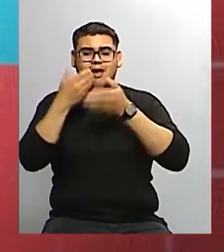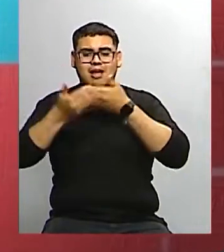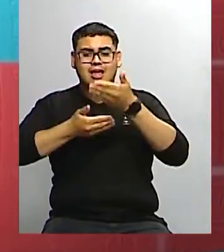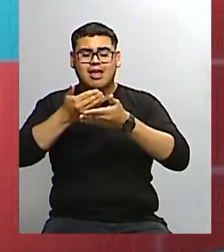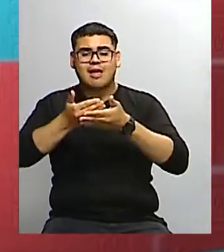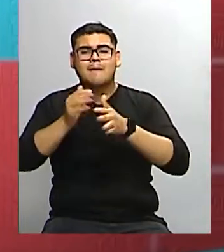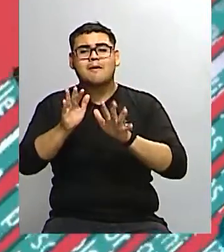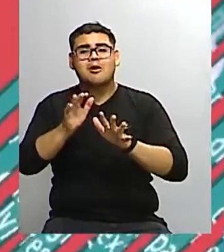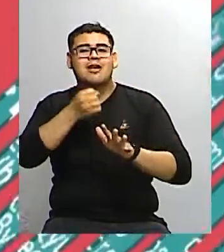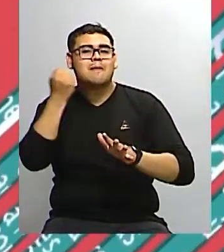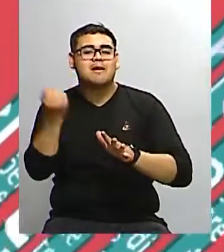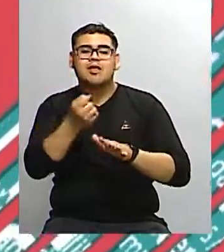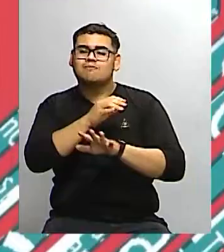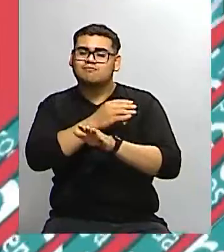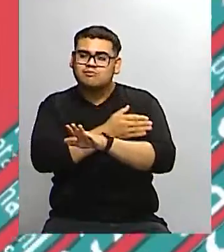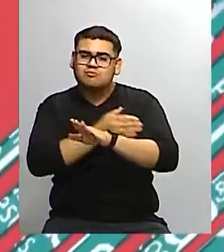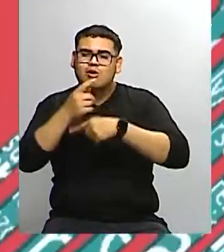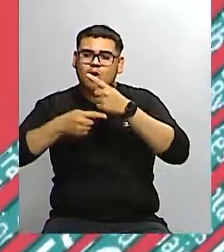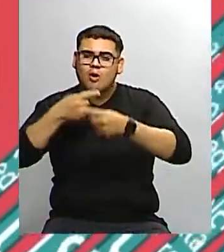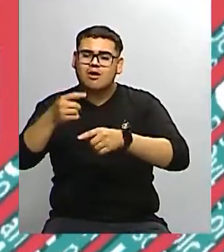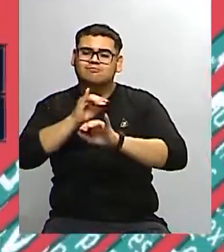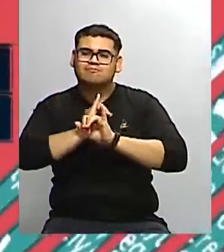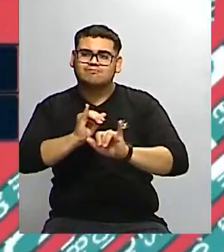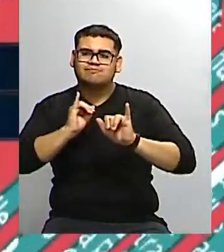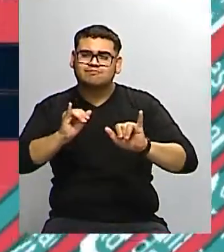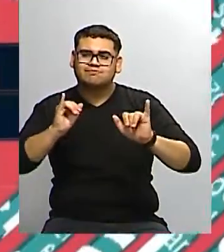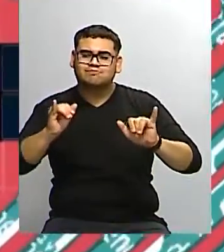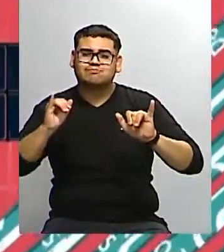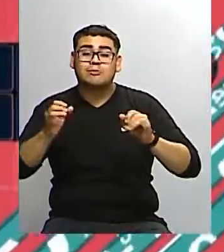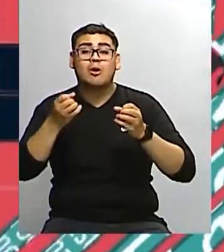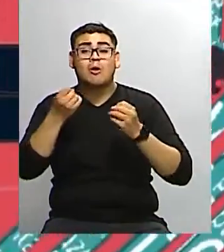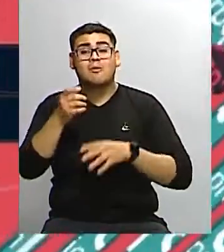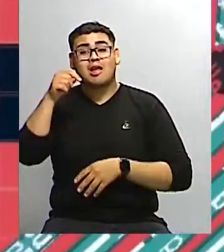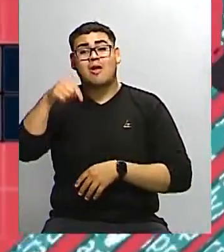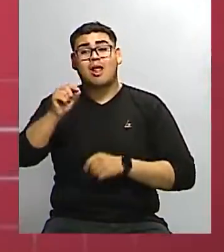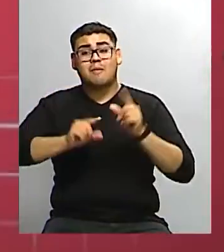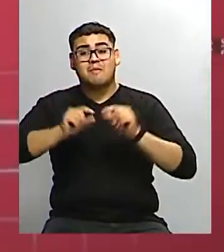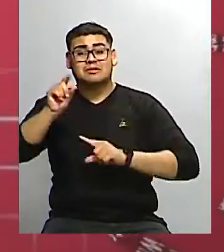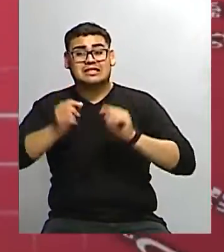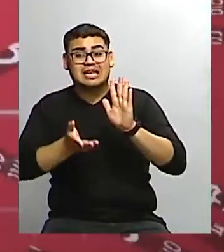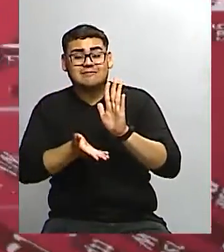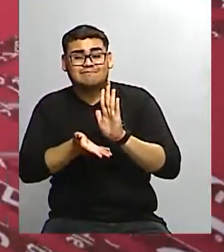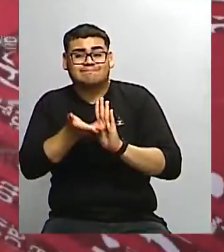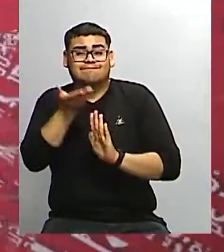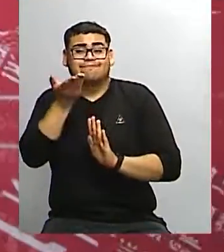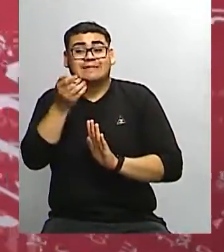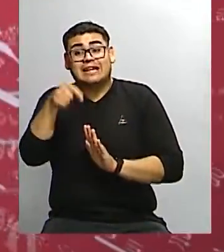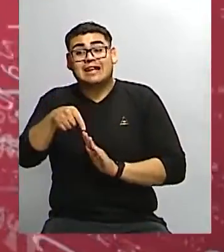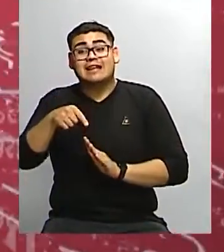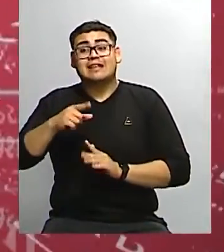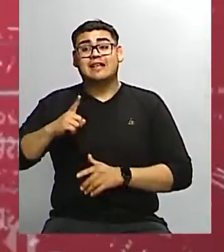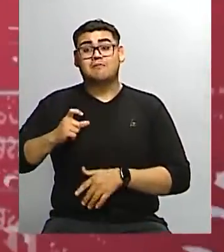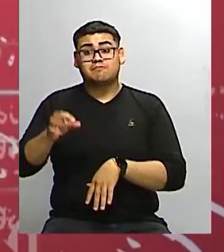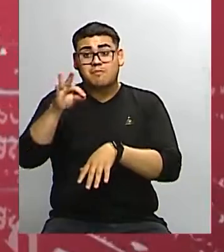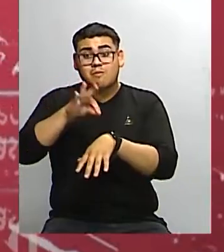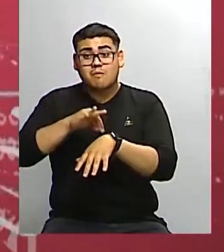que es parte de la prevención, ¿no? Lo acaba de decir usted, en un porcentaje muy elevado se puede sanar, esa enfermedad se puede